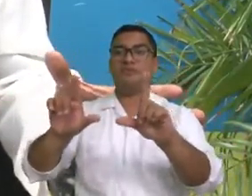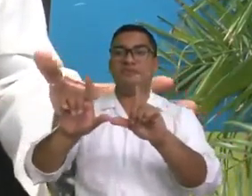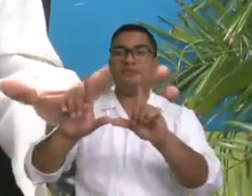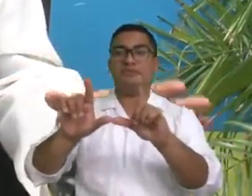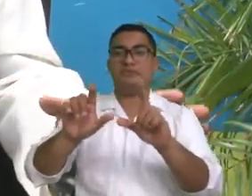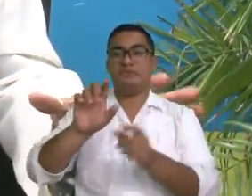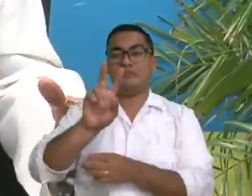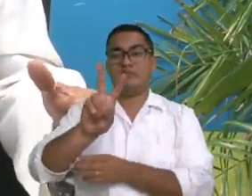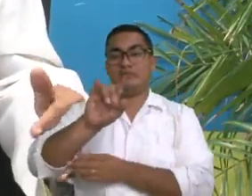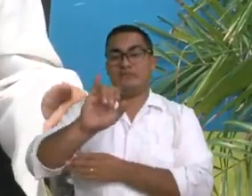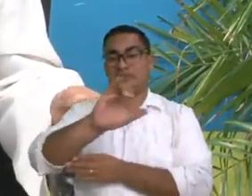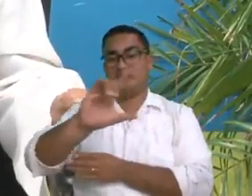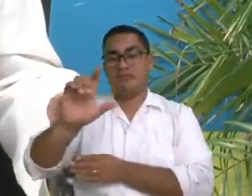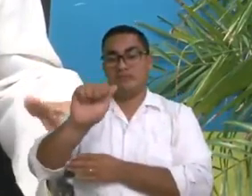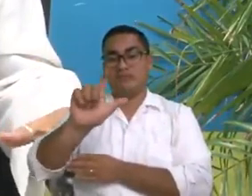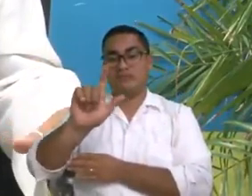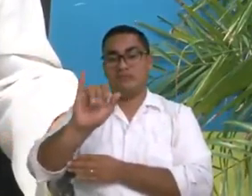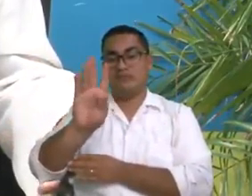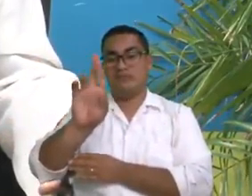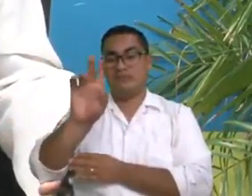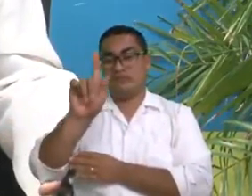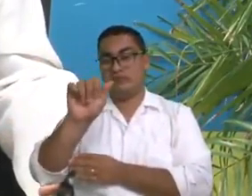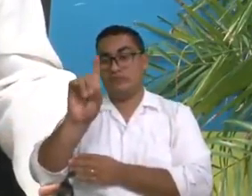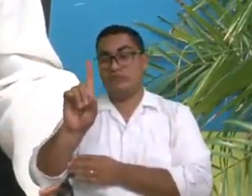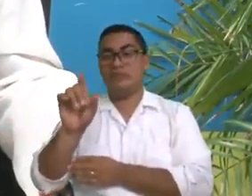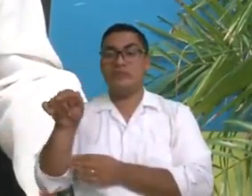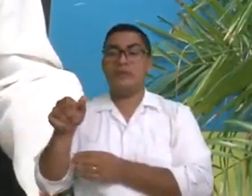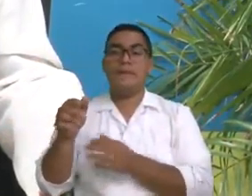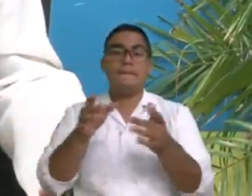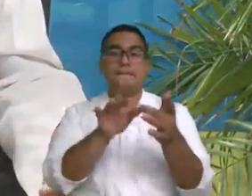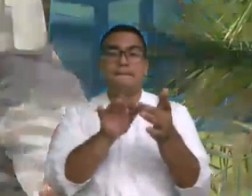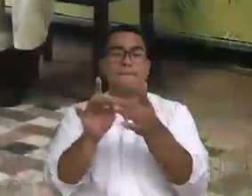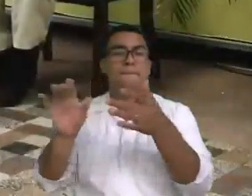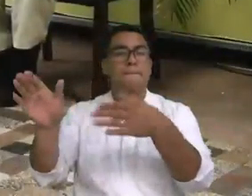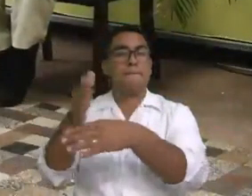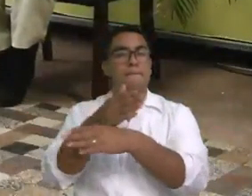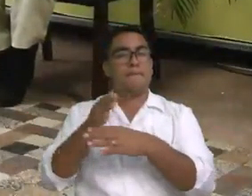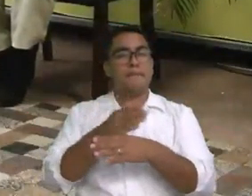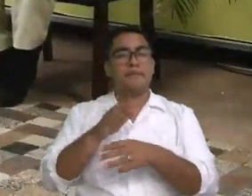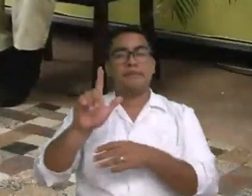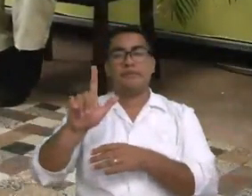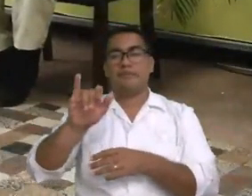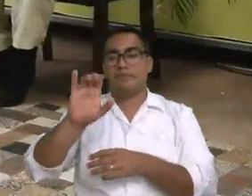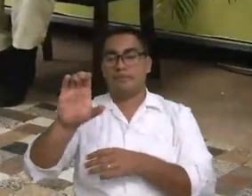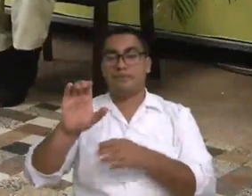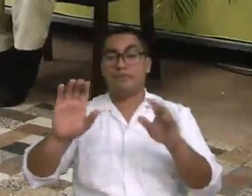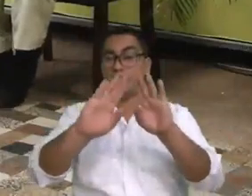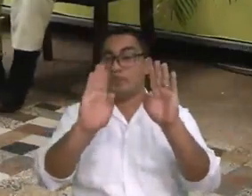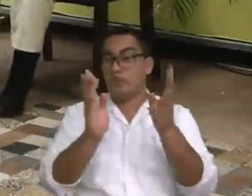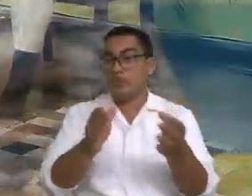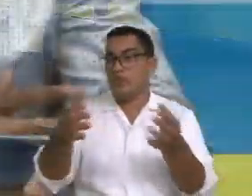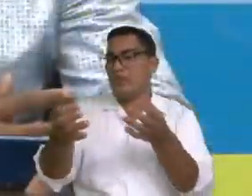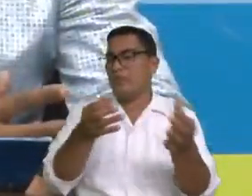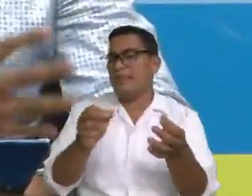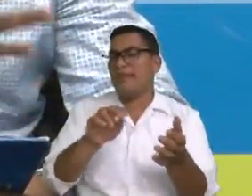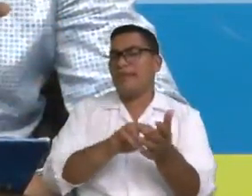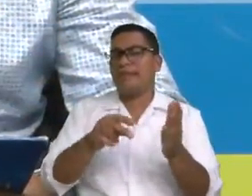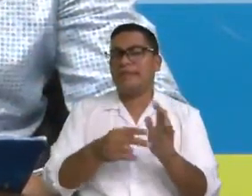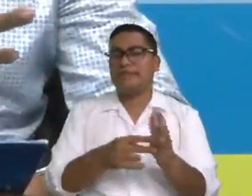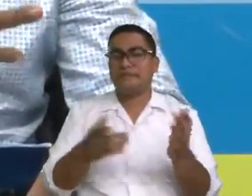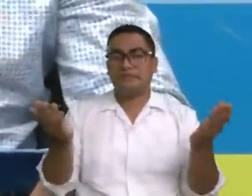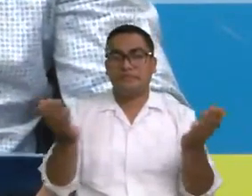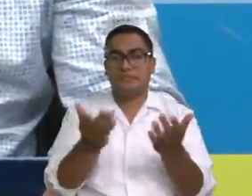todo lo que es generalidades y el Iraní atiende todas las especialidades. Ok. Licenciada, explíquenos ese concepto que nosotros